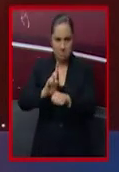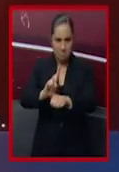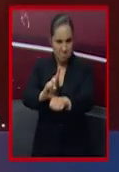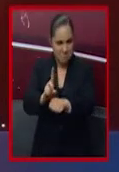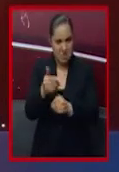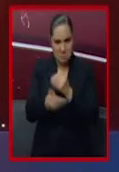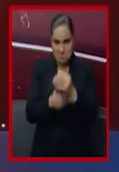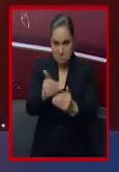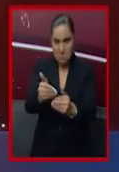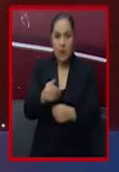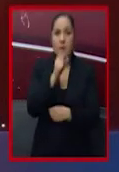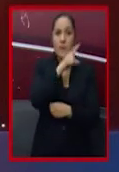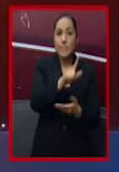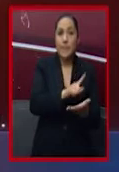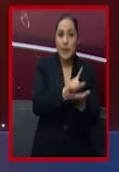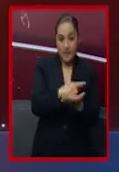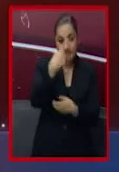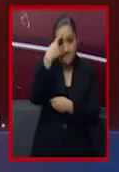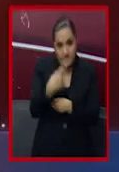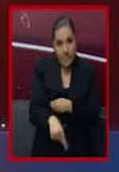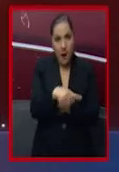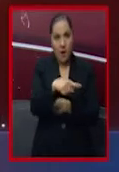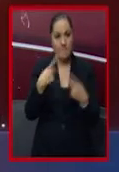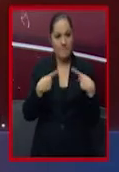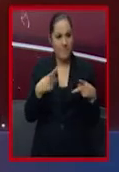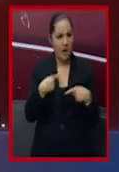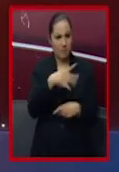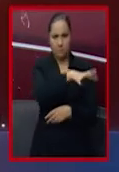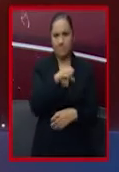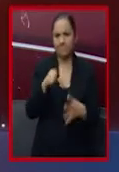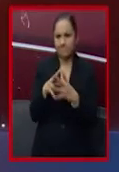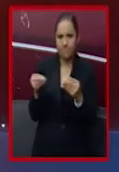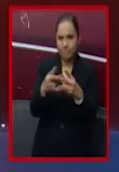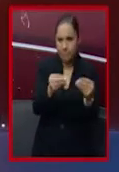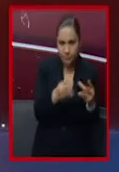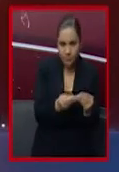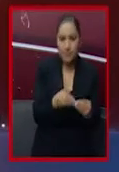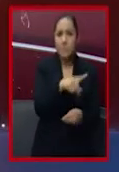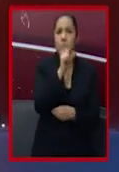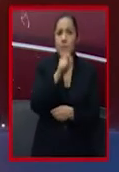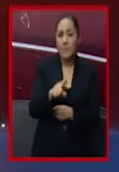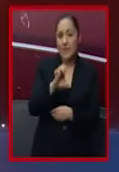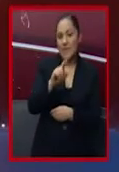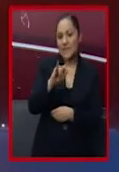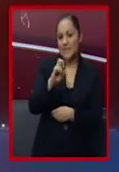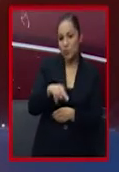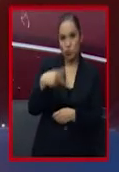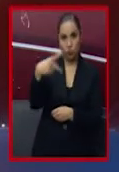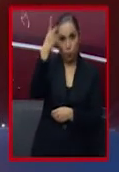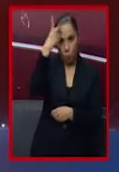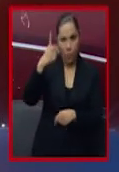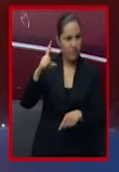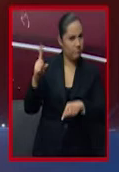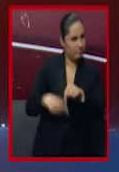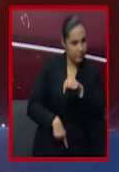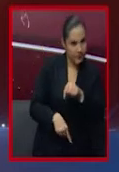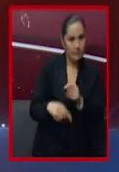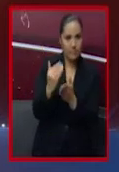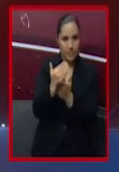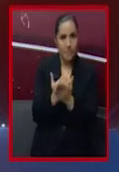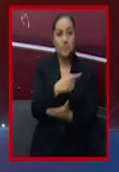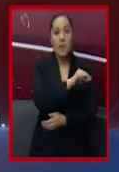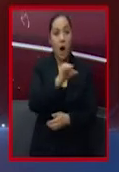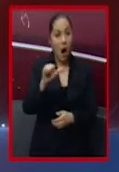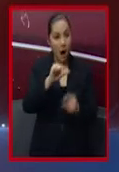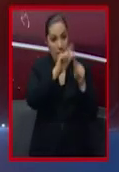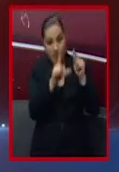Ley General en materia de desaparición de personas y reformas a la Ley de Extinción de Dominio. En lo referente a la política exterior, reformas